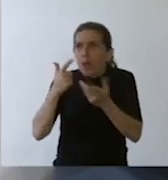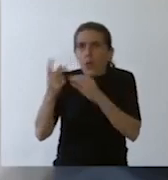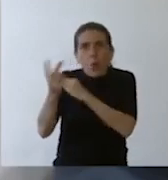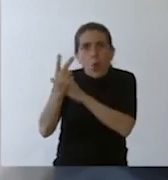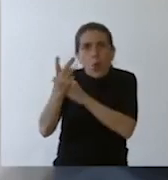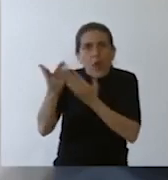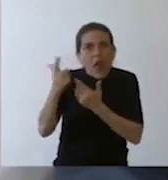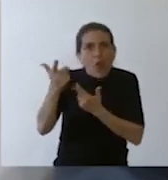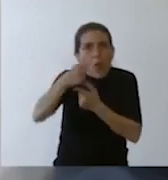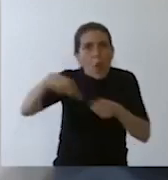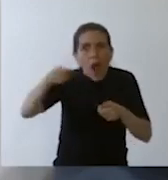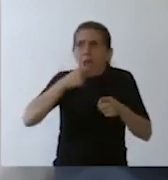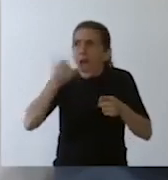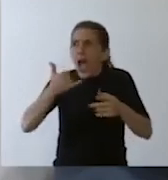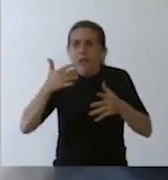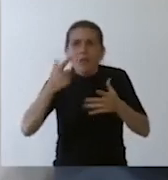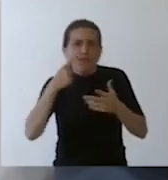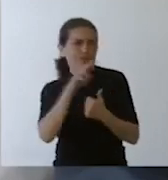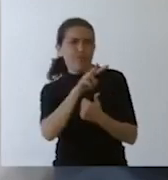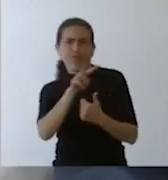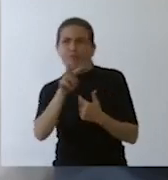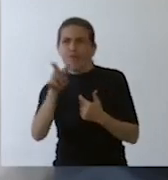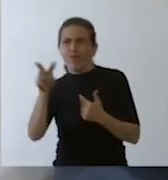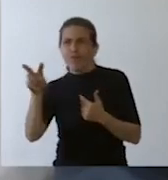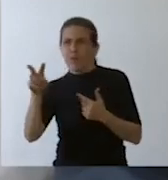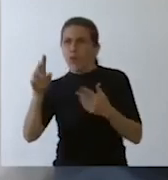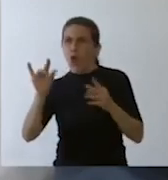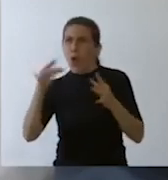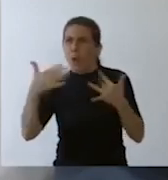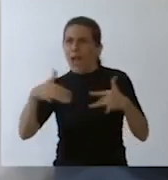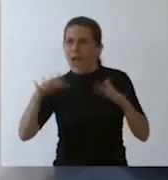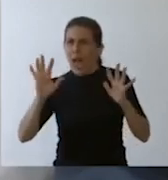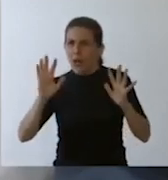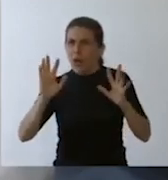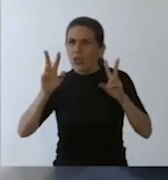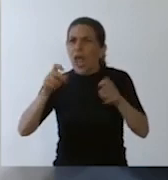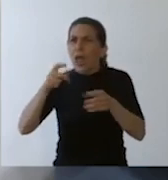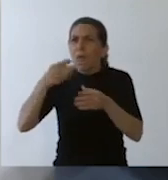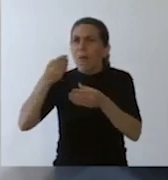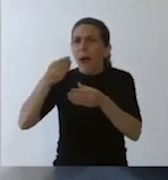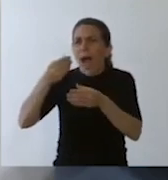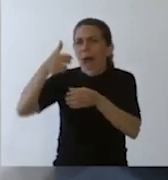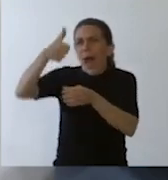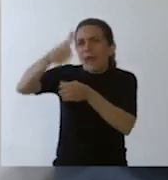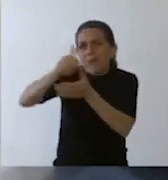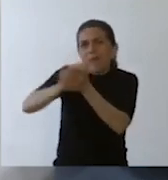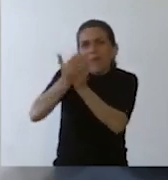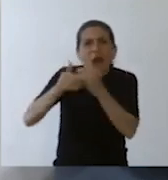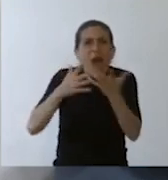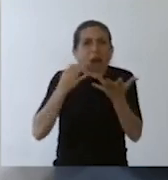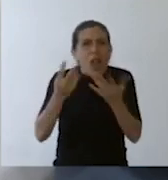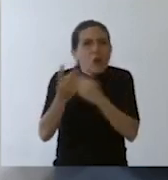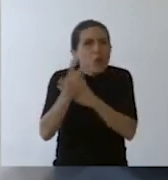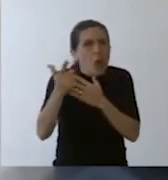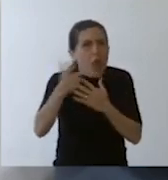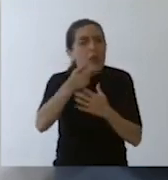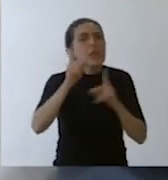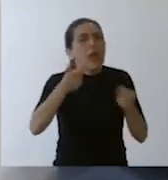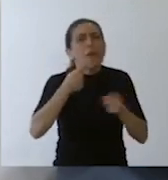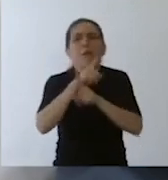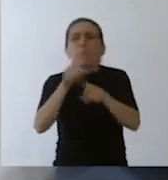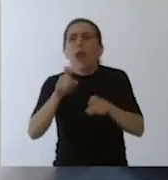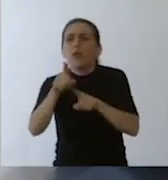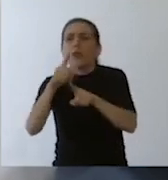situaciones bastante, digamos, complicadas en ese sentido. Y al ministro González García me gustaría